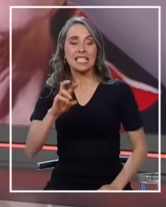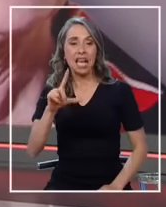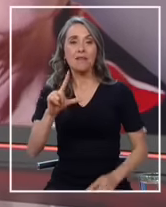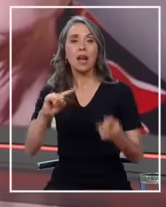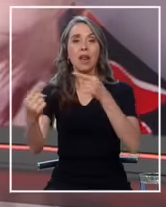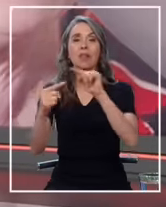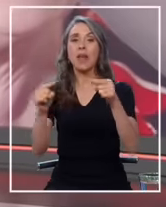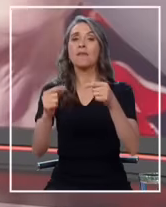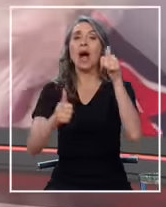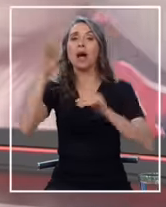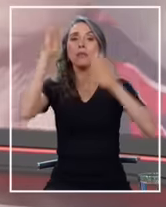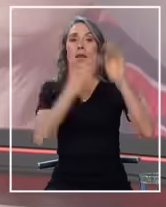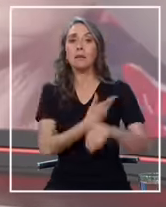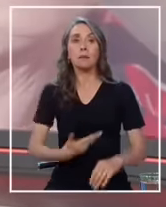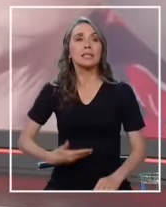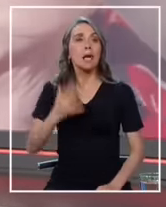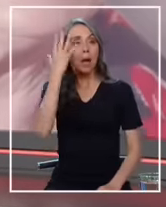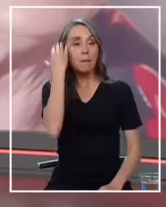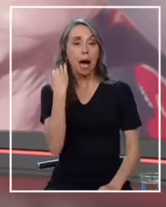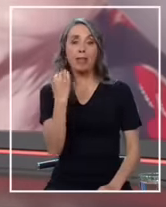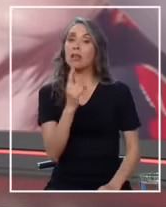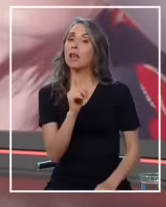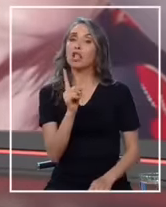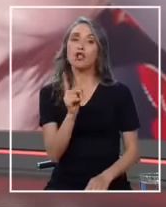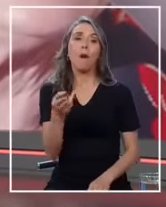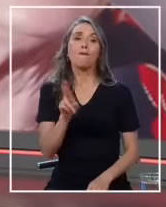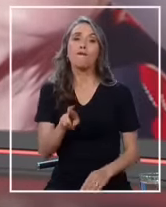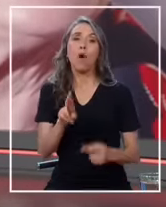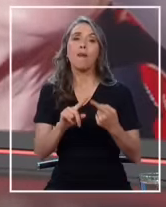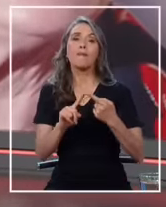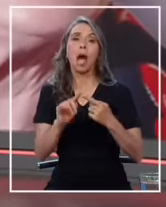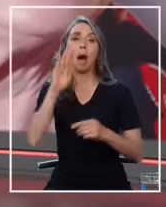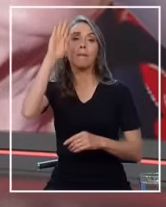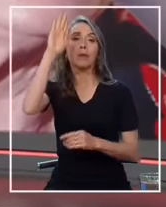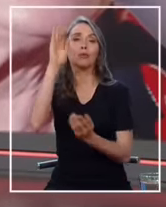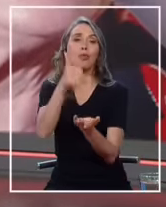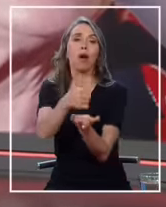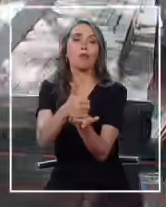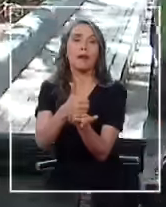está instalado, luego que Evelyn Matthei decidiera no repostularse en Providencia.